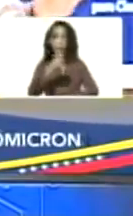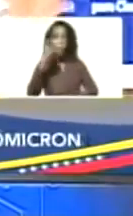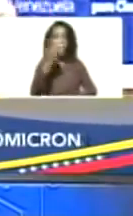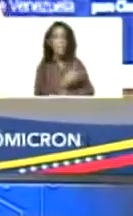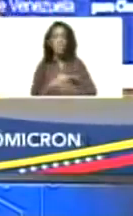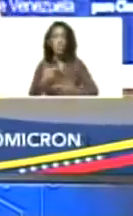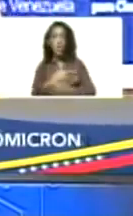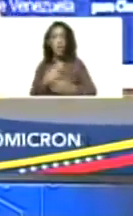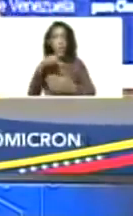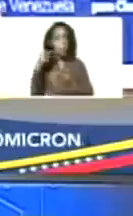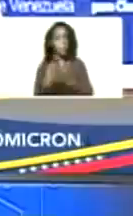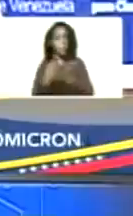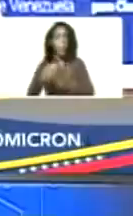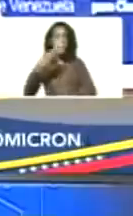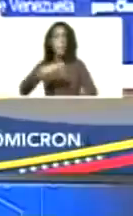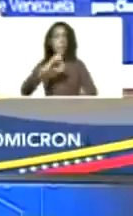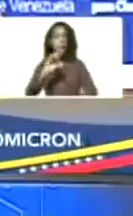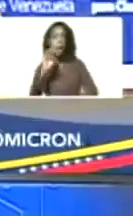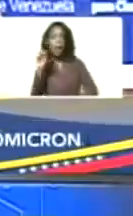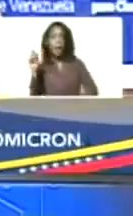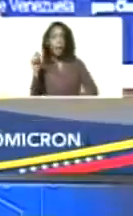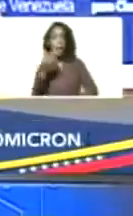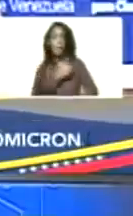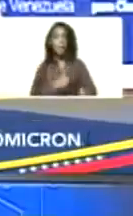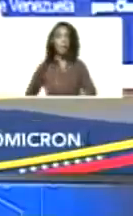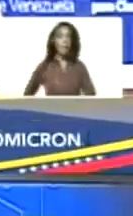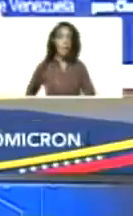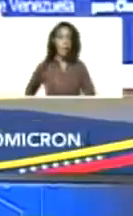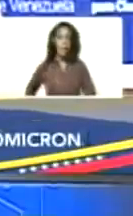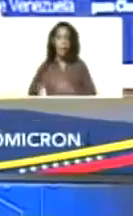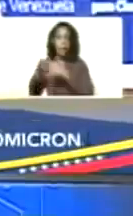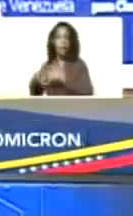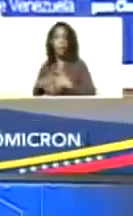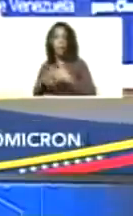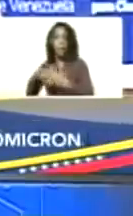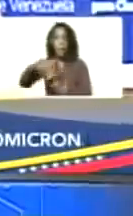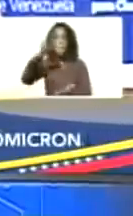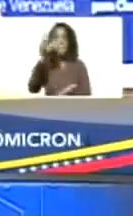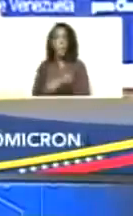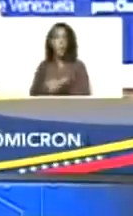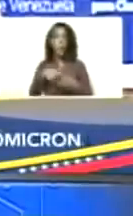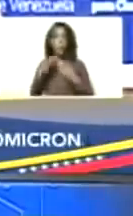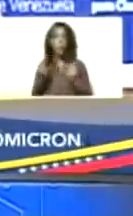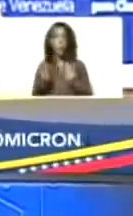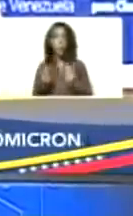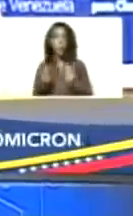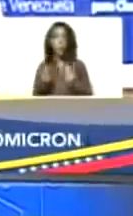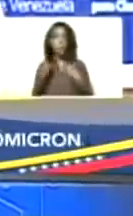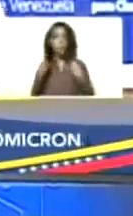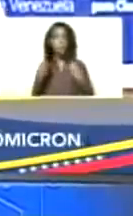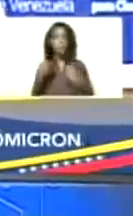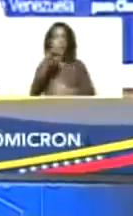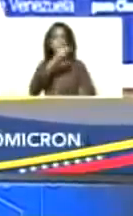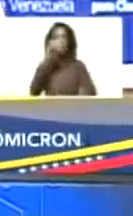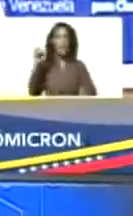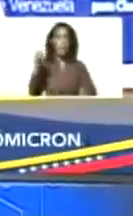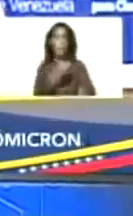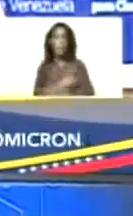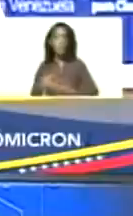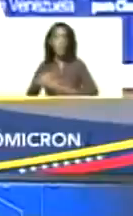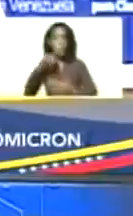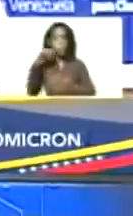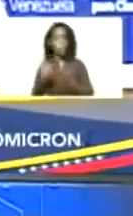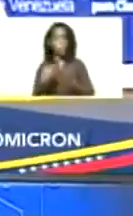millones de pruebas de PCR. Ayer el presidente Biden aprobó recursos para 500 millones de